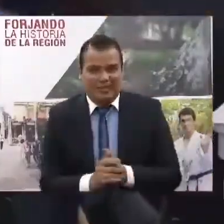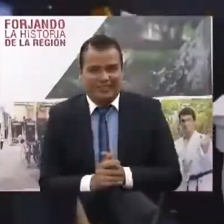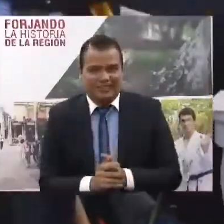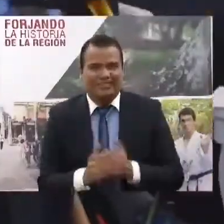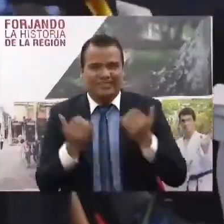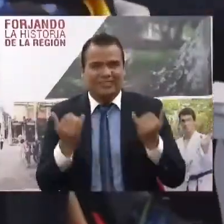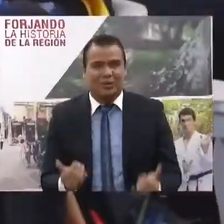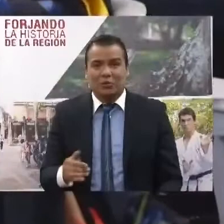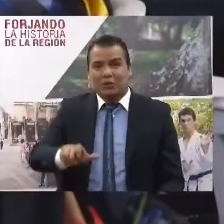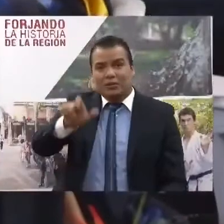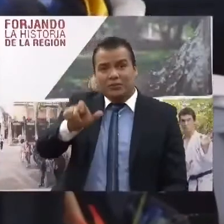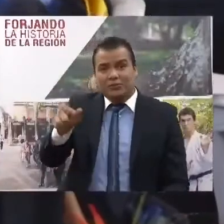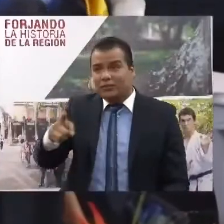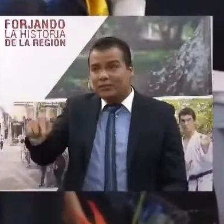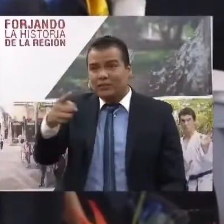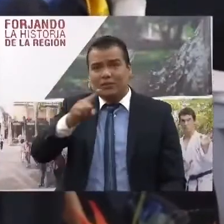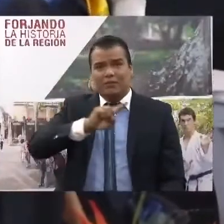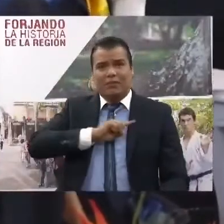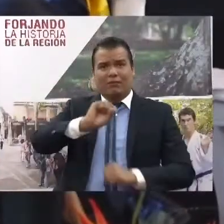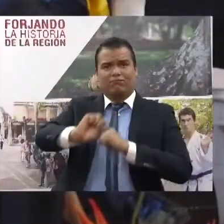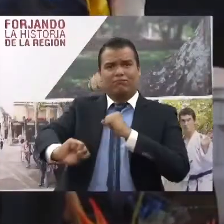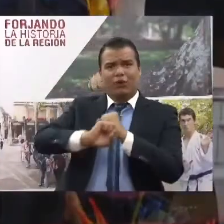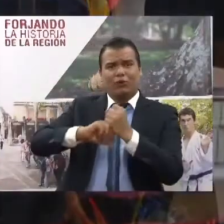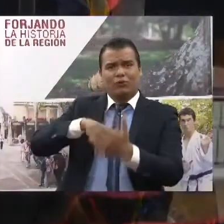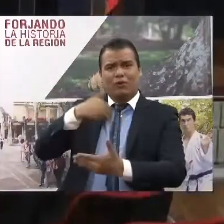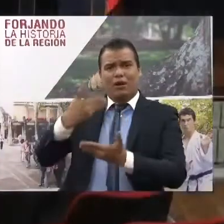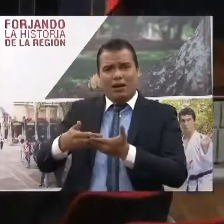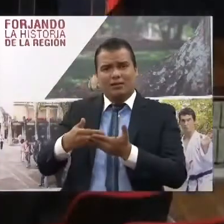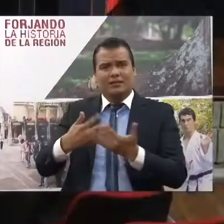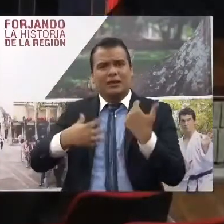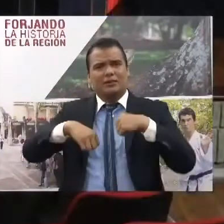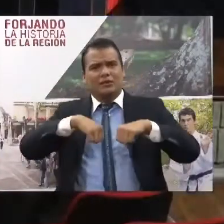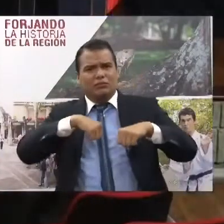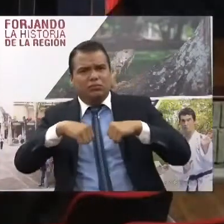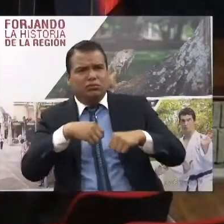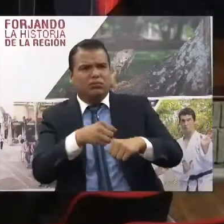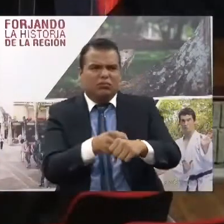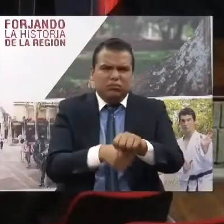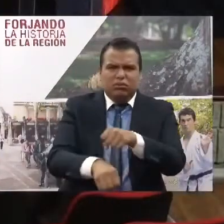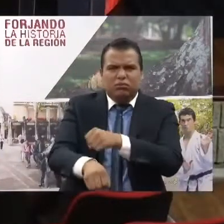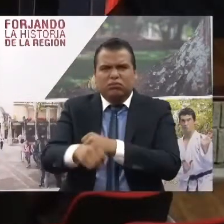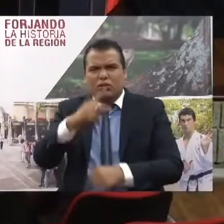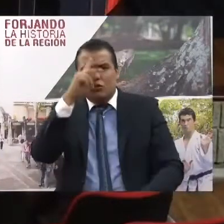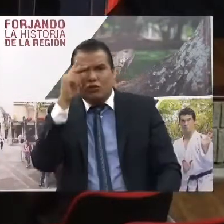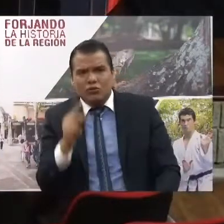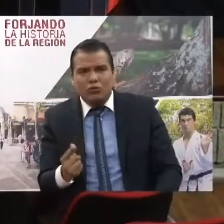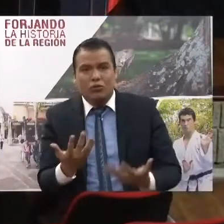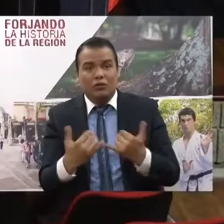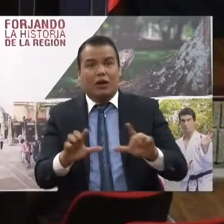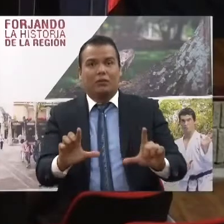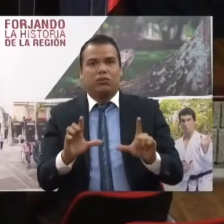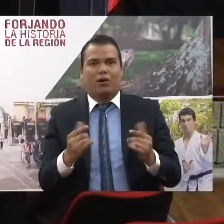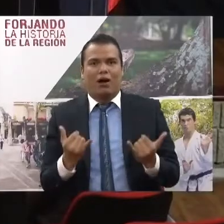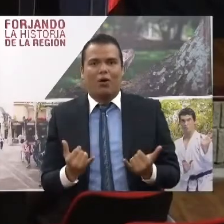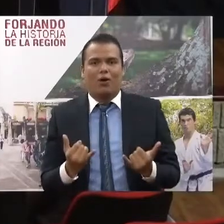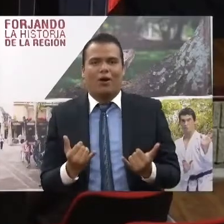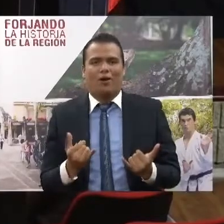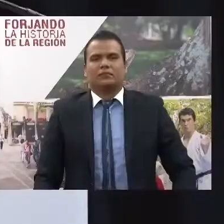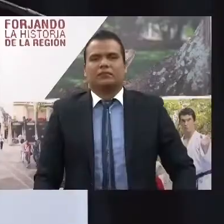abracemos a esas personas que nos acompañan y que hicieron posible que hoy estemos graduándonos en esta